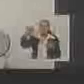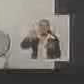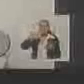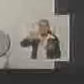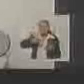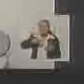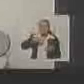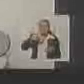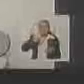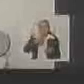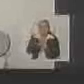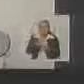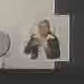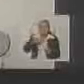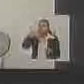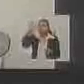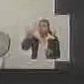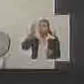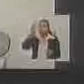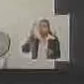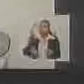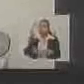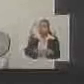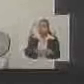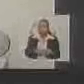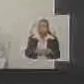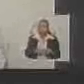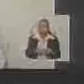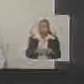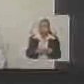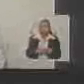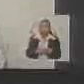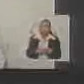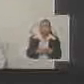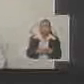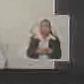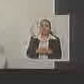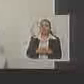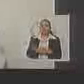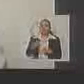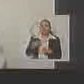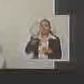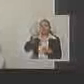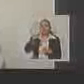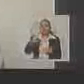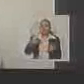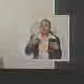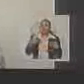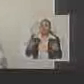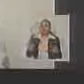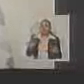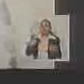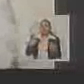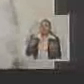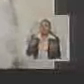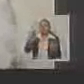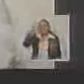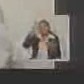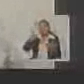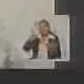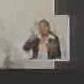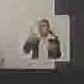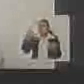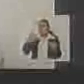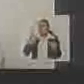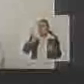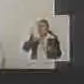vecino. La ventaja de ser vecino o ciudadano es que realmente yo me pongo en tus zapatos. Realmente yo exijo